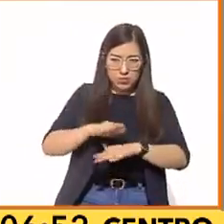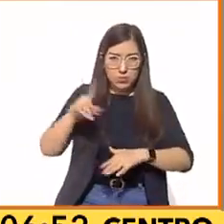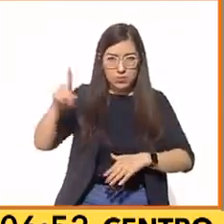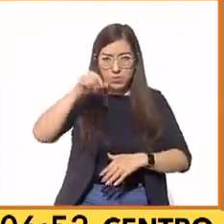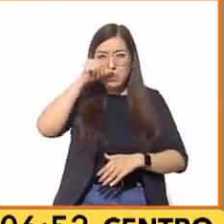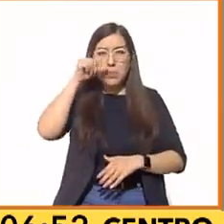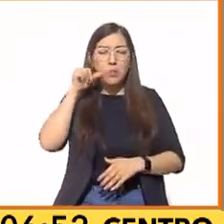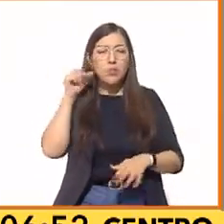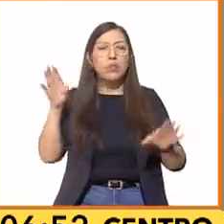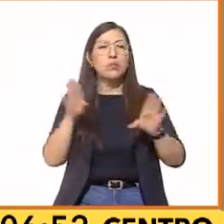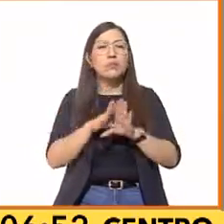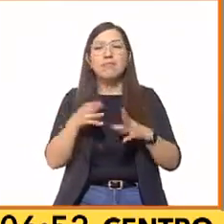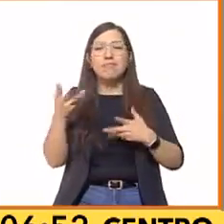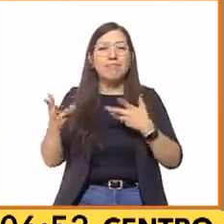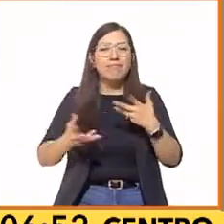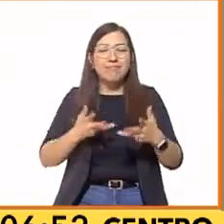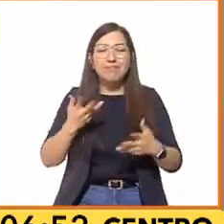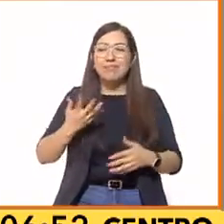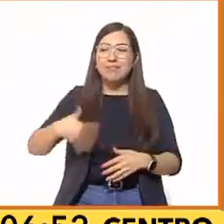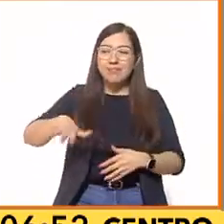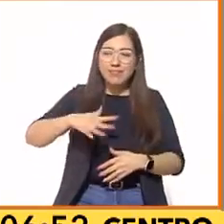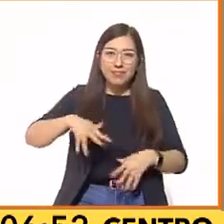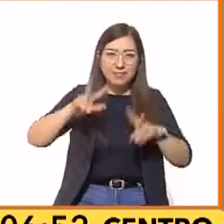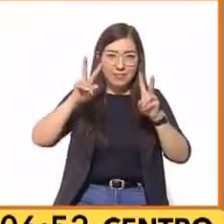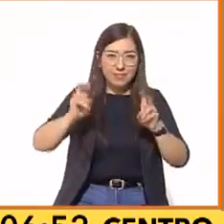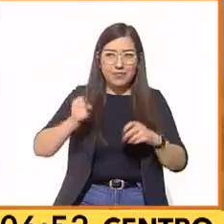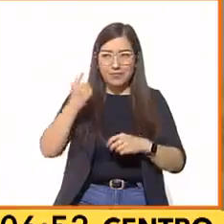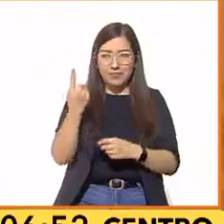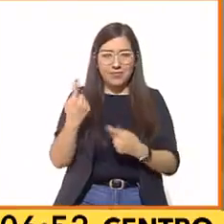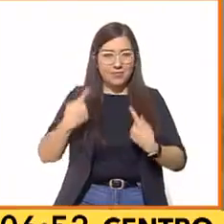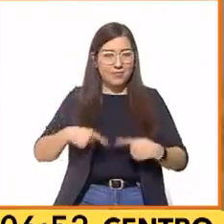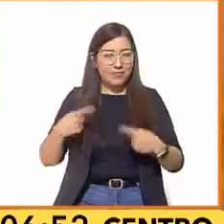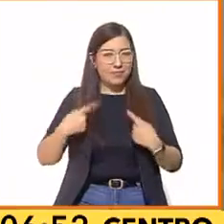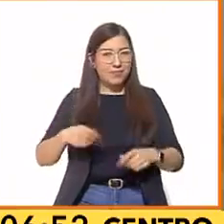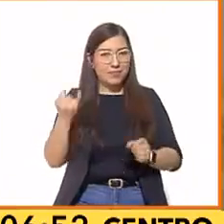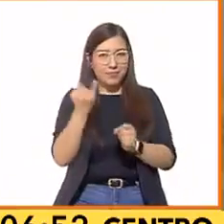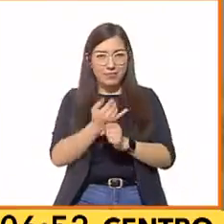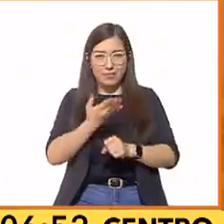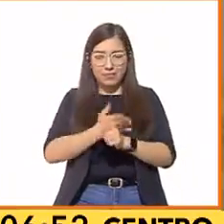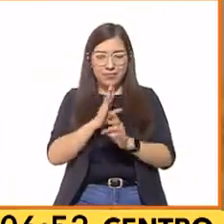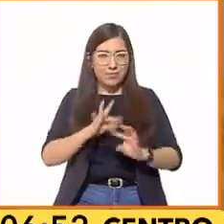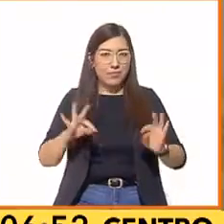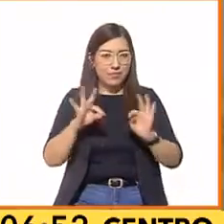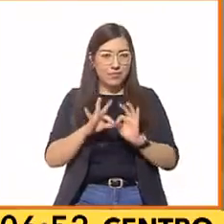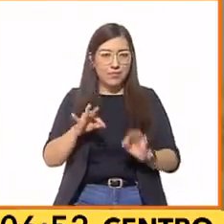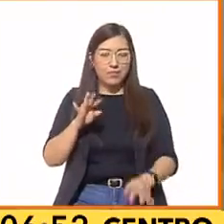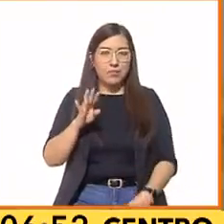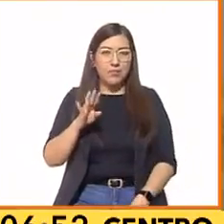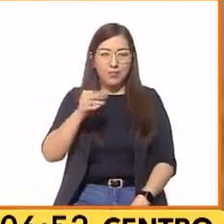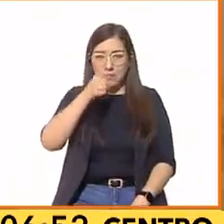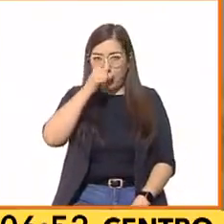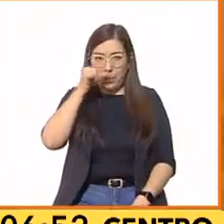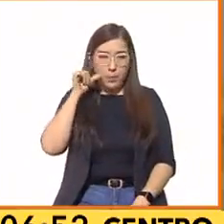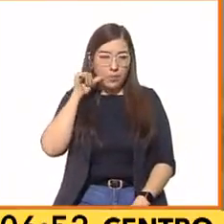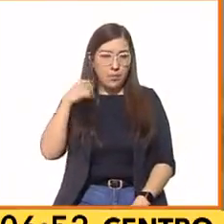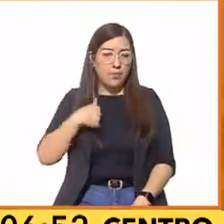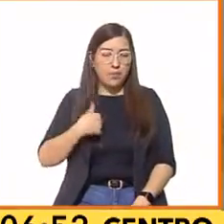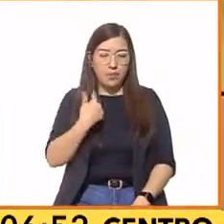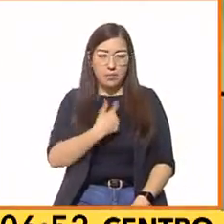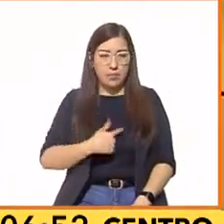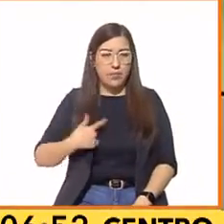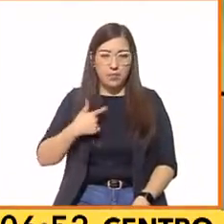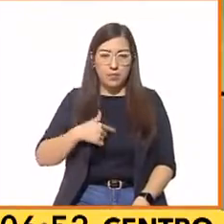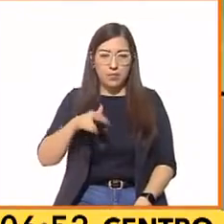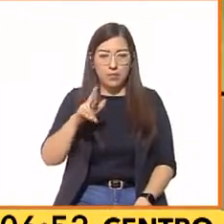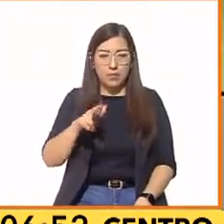dónde nos vamos en esta búsqueda sobre un personaje tan importante como Benito Juárez? Bueno, a mí me gusta mucho la biografía de Ralph